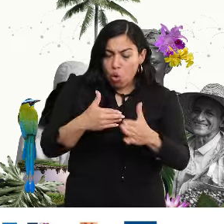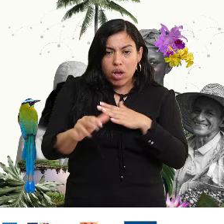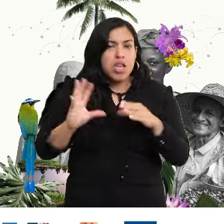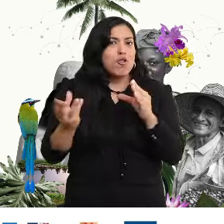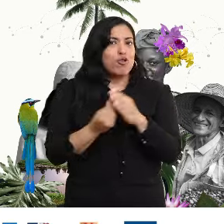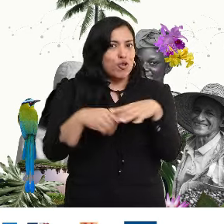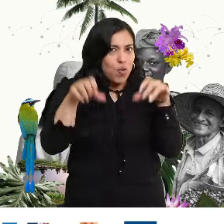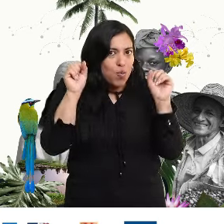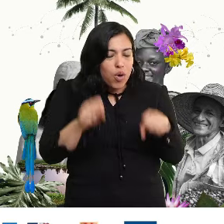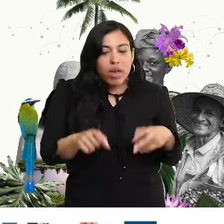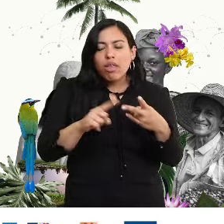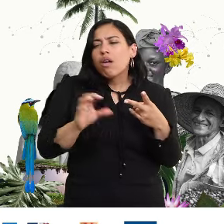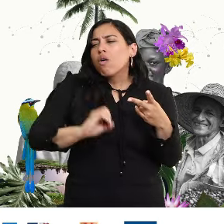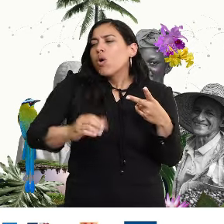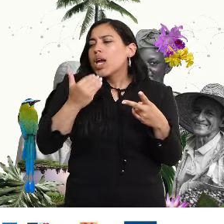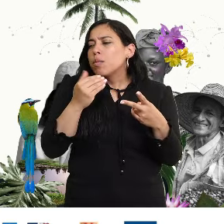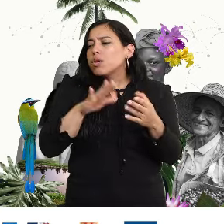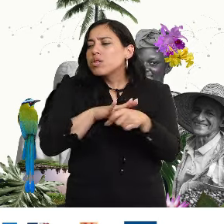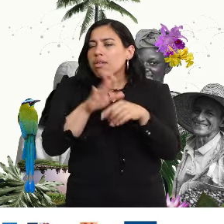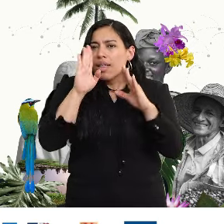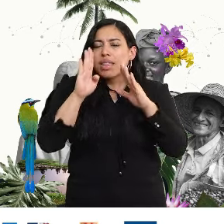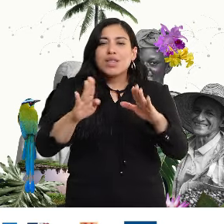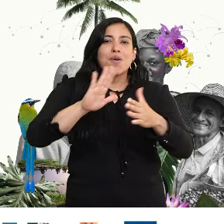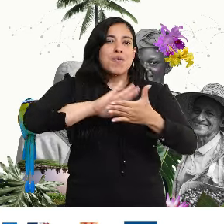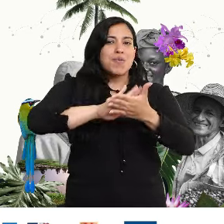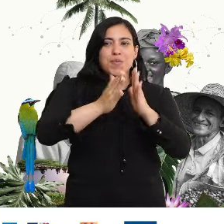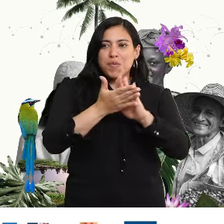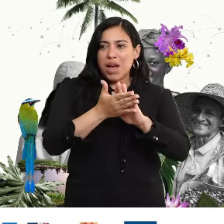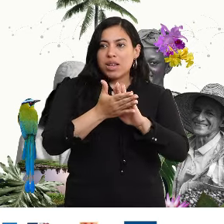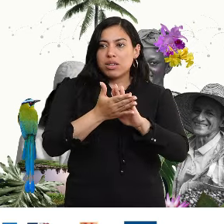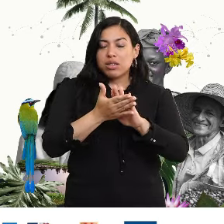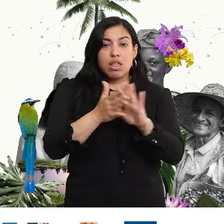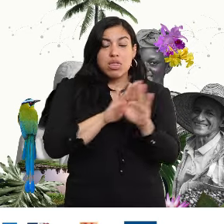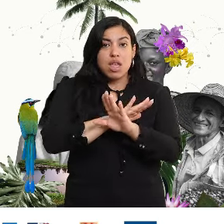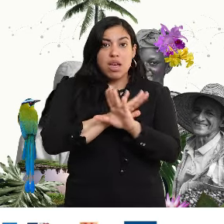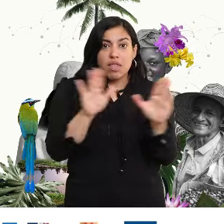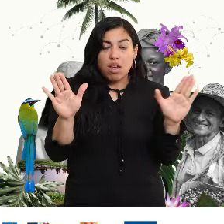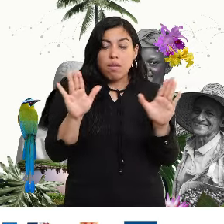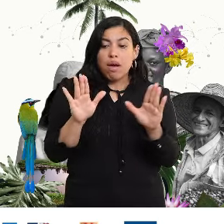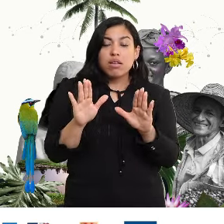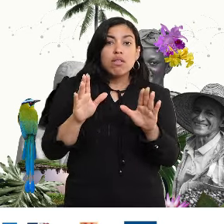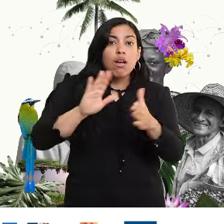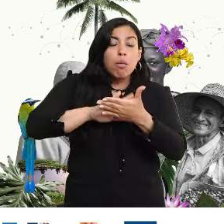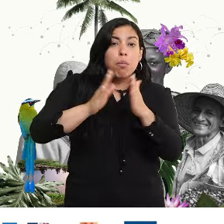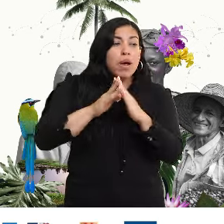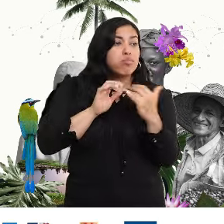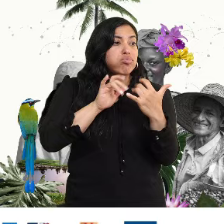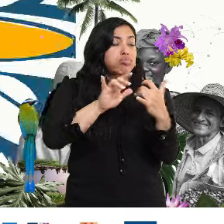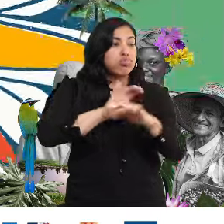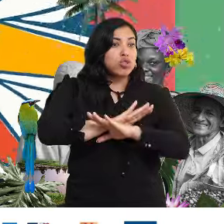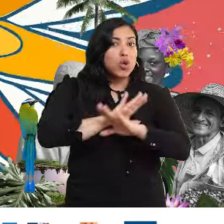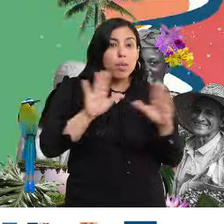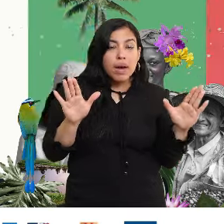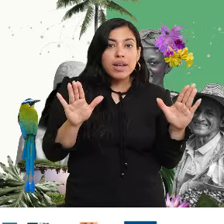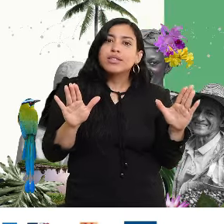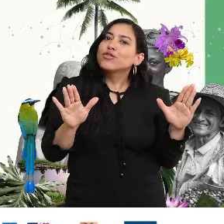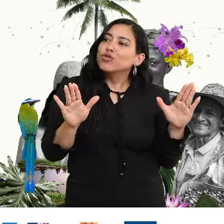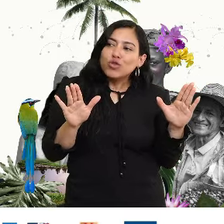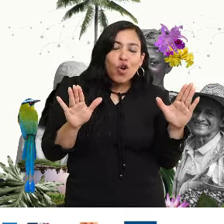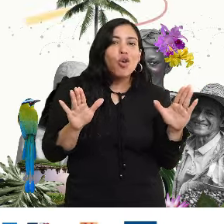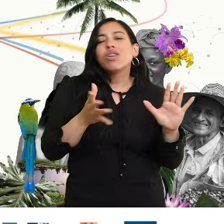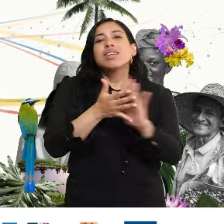inclusión, donde se tenga en cuenta que la paz no es solo la ausencia de conflictos, que la paz es